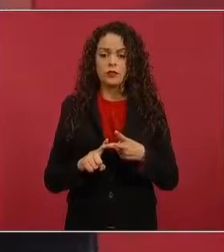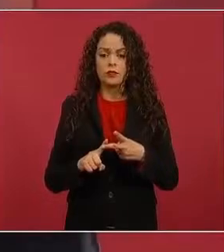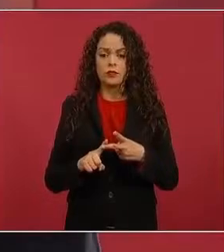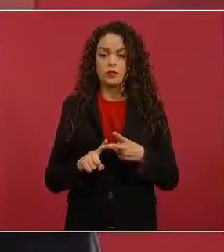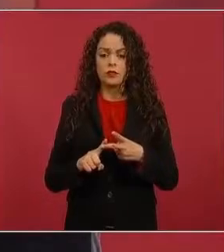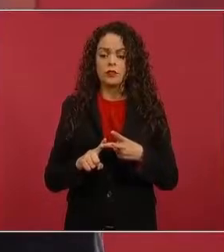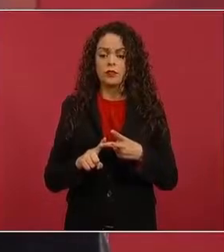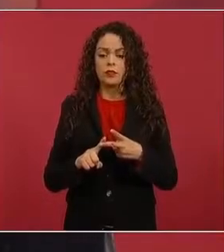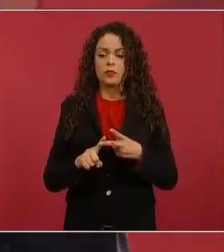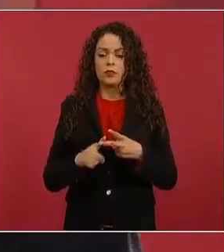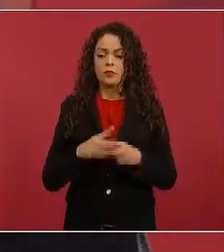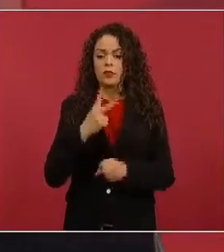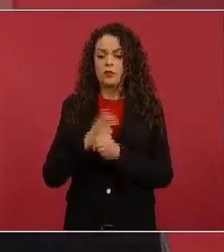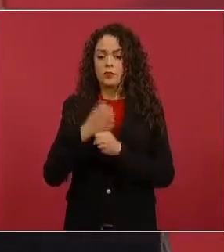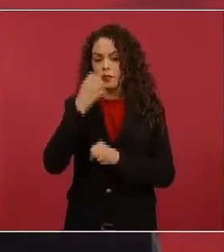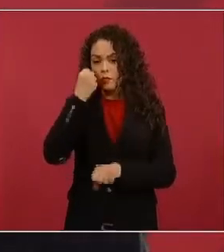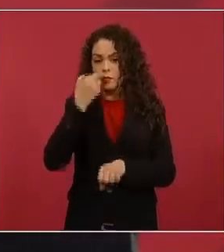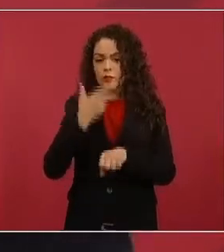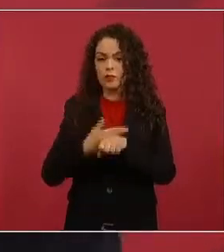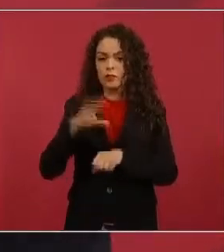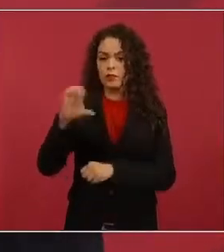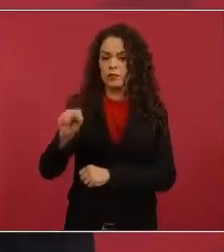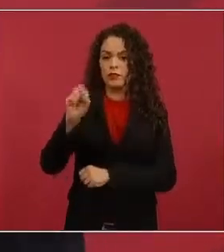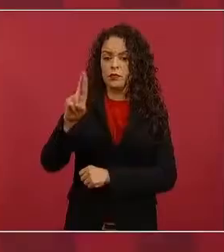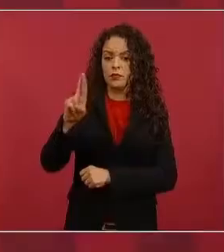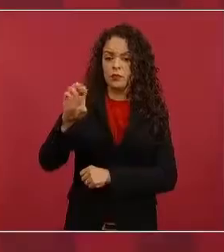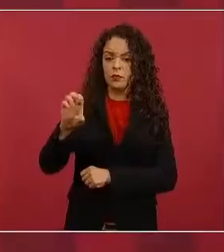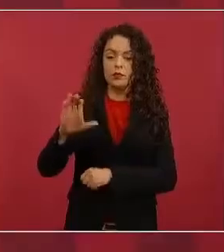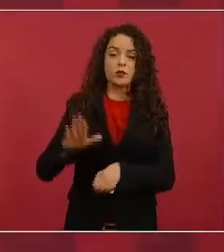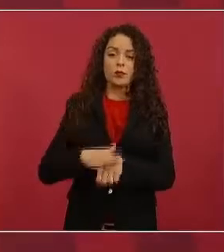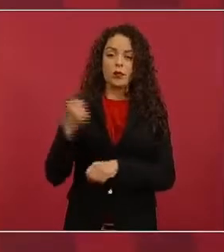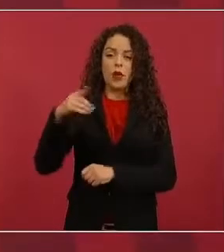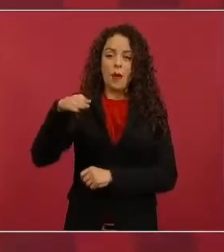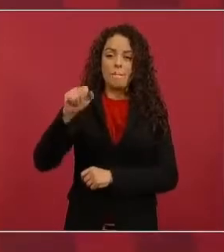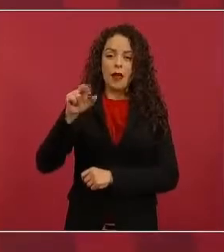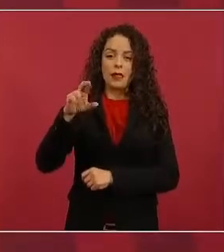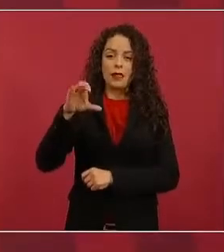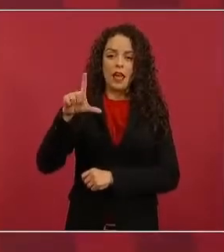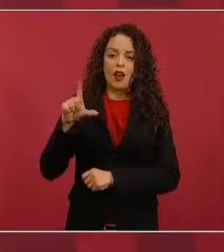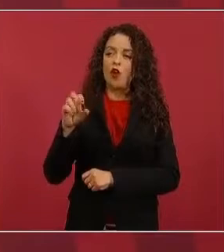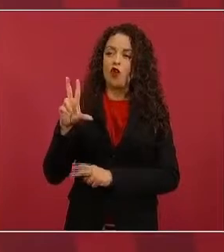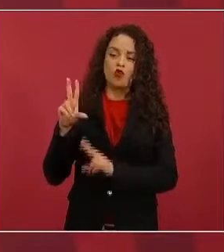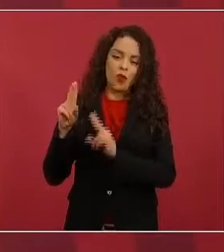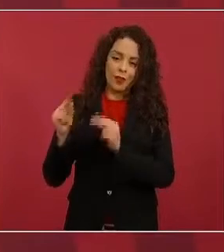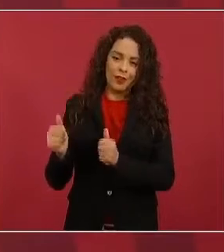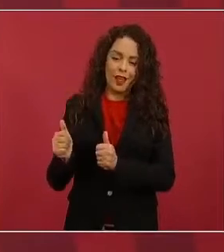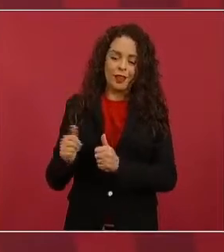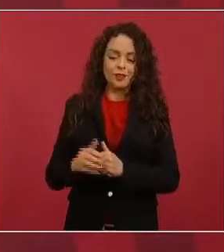el subsecretario de Relaciones Exteriores, porque no está Marcelo Ebrard,